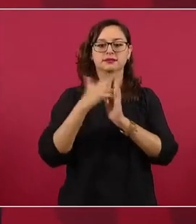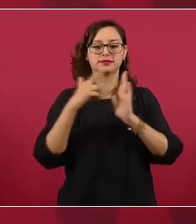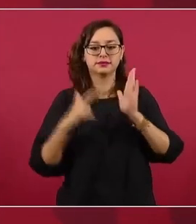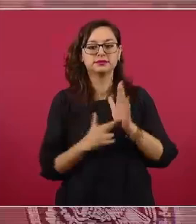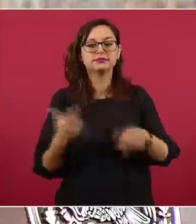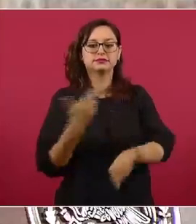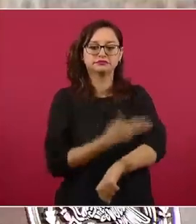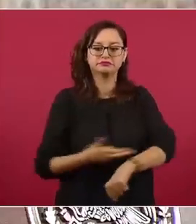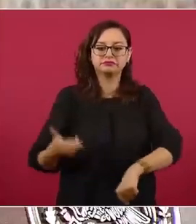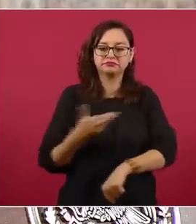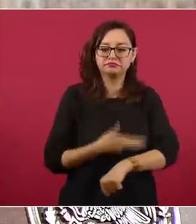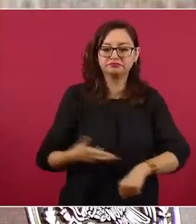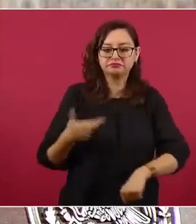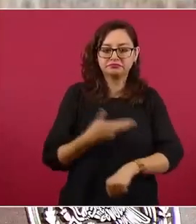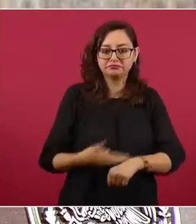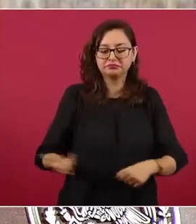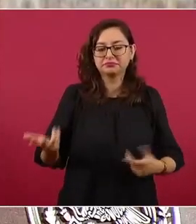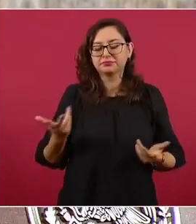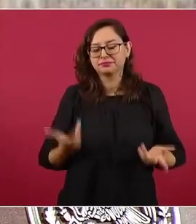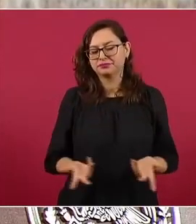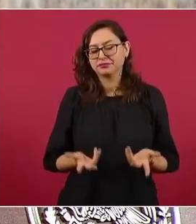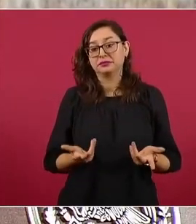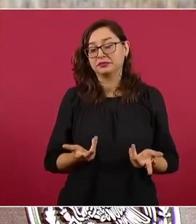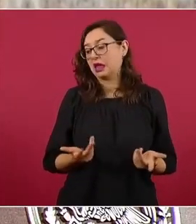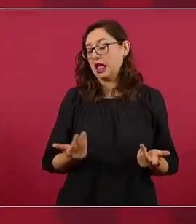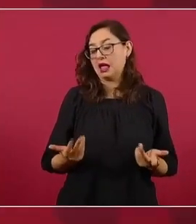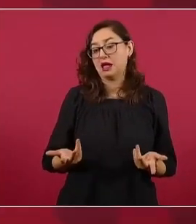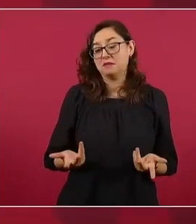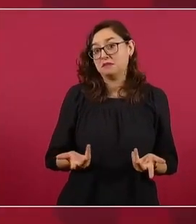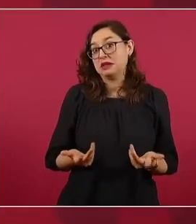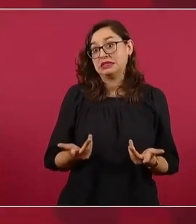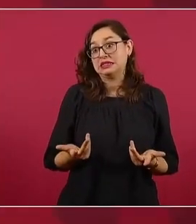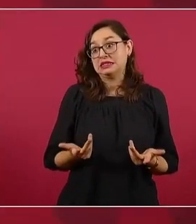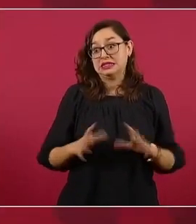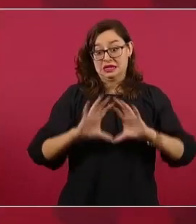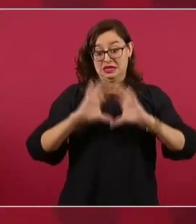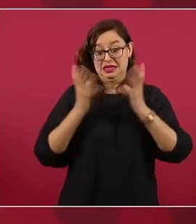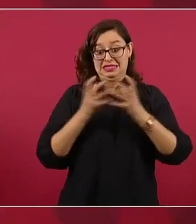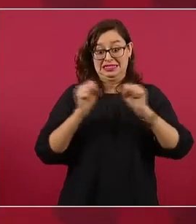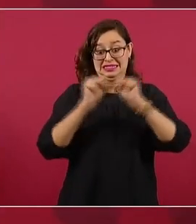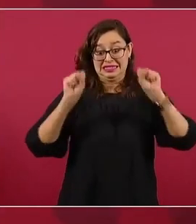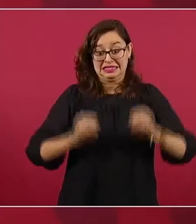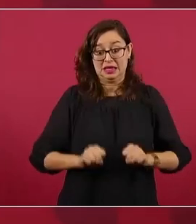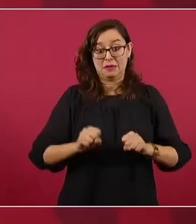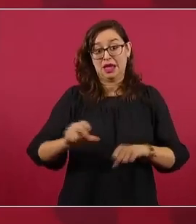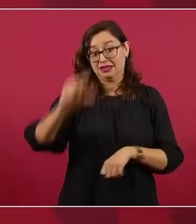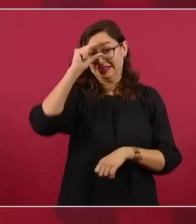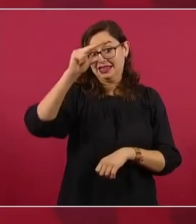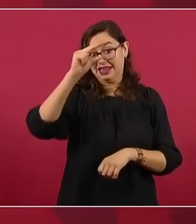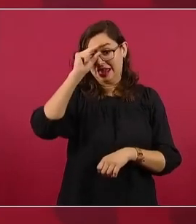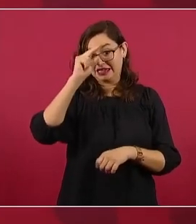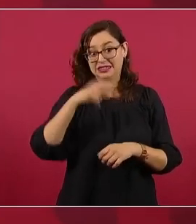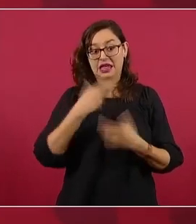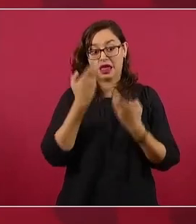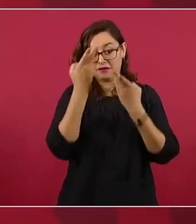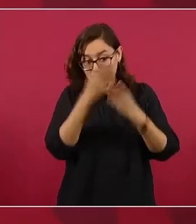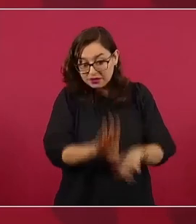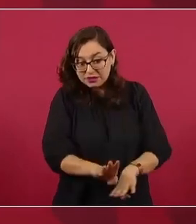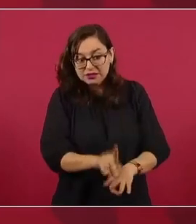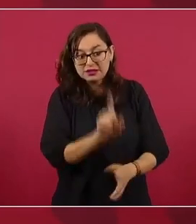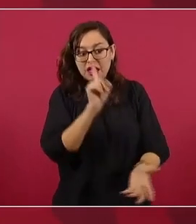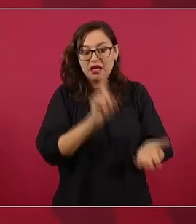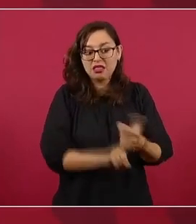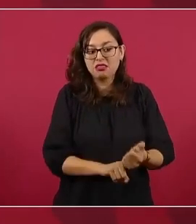pues son relativamente nuevas, porque ustedes saben que el sistema de inteligencia financiera en el mundo es nuevo, relativamente nuevo. Nosotros